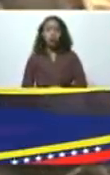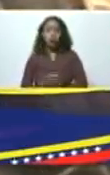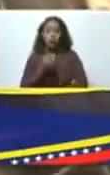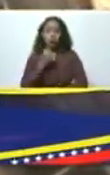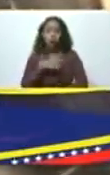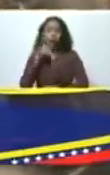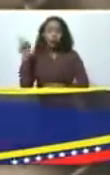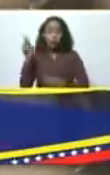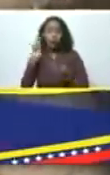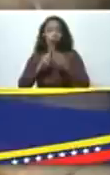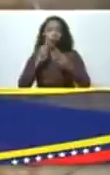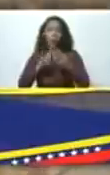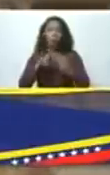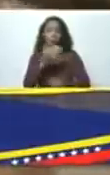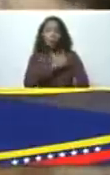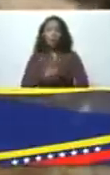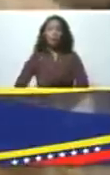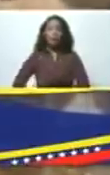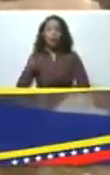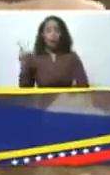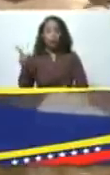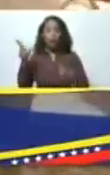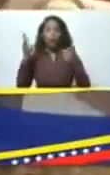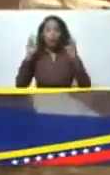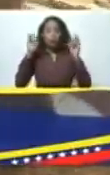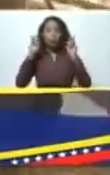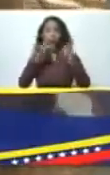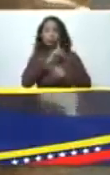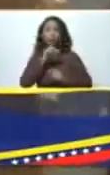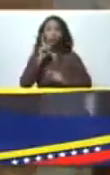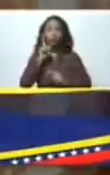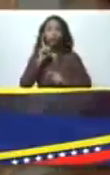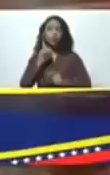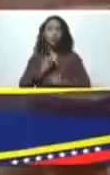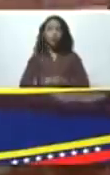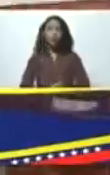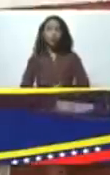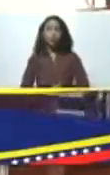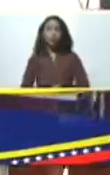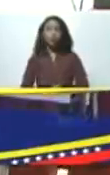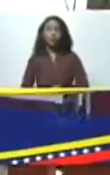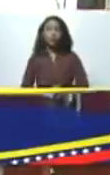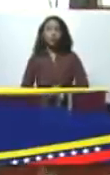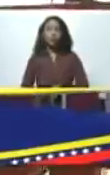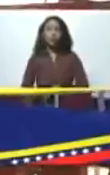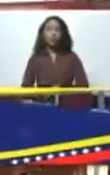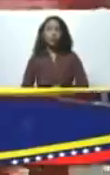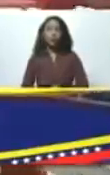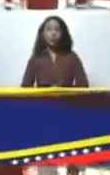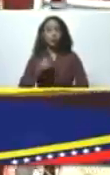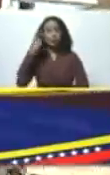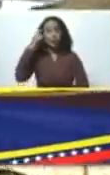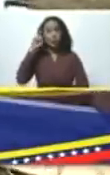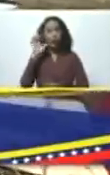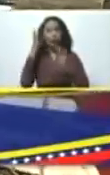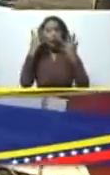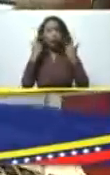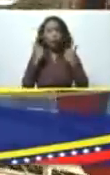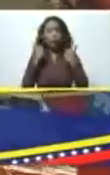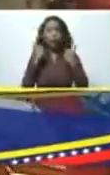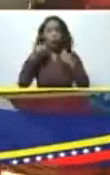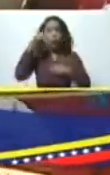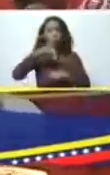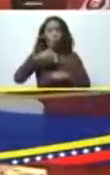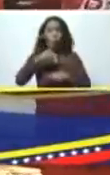lo debe conocer, presidente. Este es un parote que se llama Sugar Moon Aquiles. ¿Se acuerda este animal, presidente? Correcto. Hoy